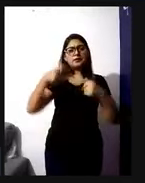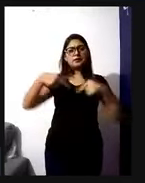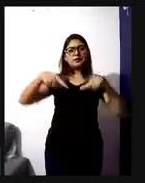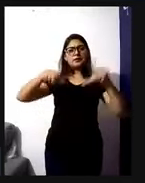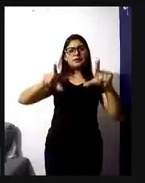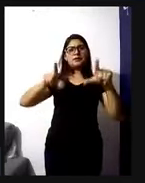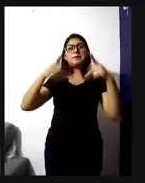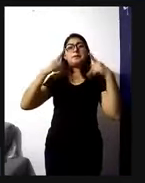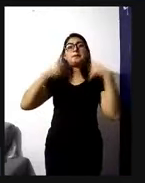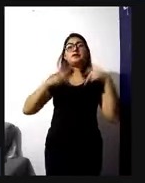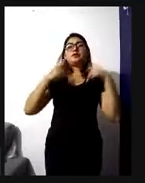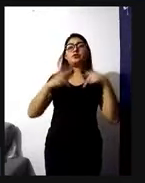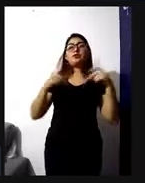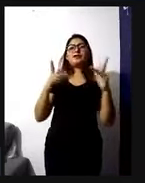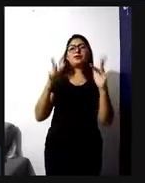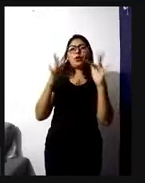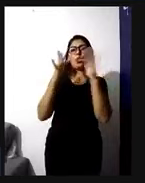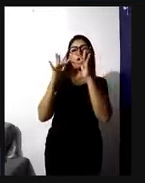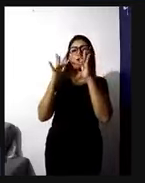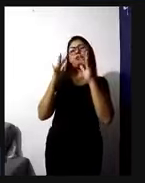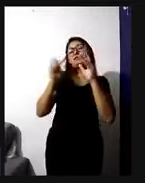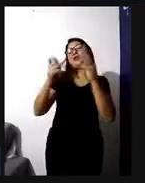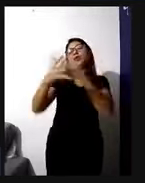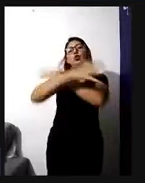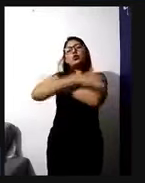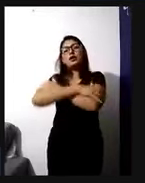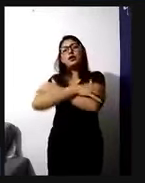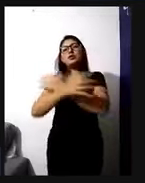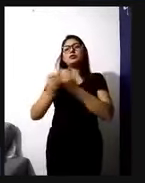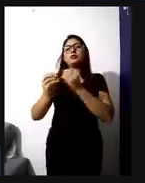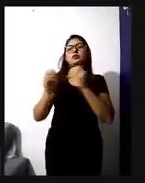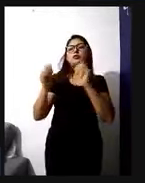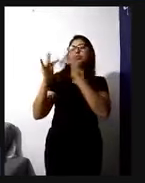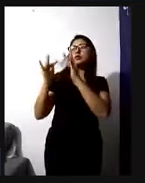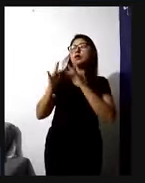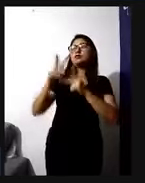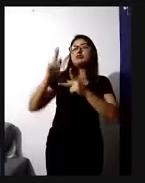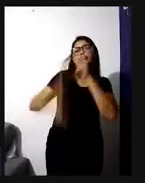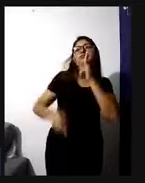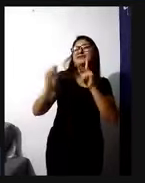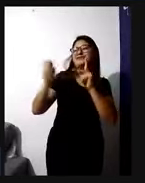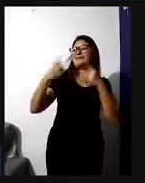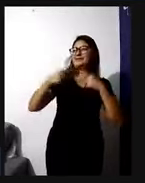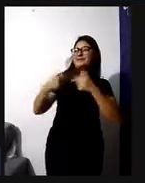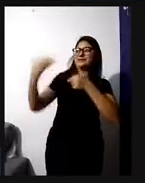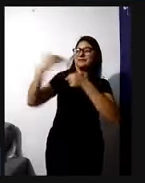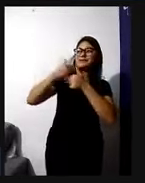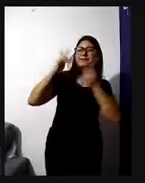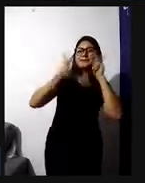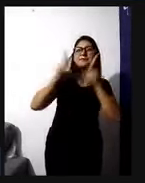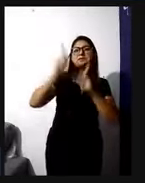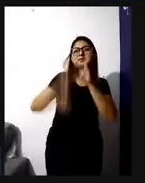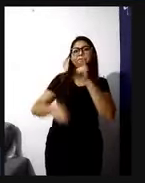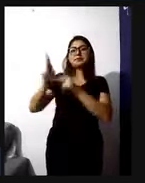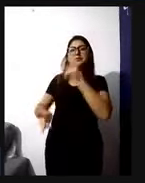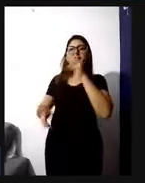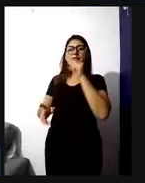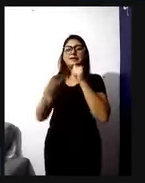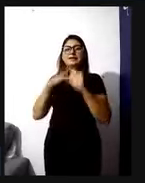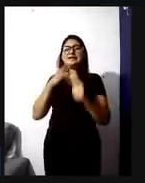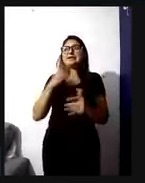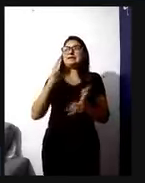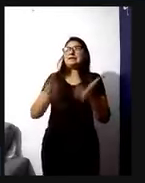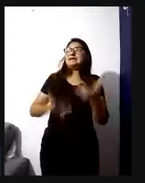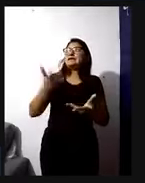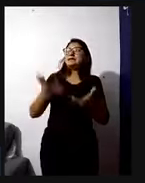vulnerables porque estamos solas y solos totalmente desprotegidas y desprotegidos. Y bueno, esto les parece o